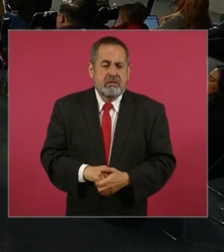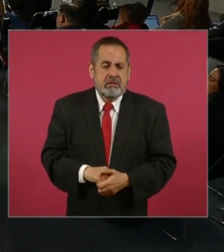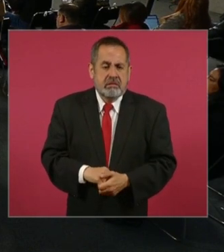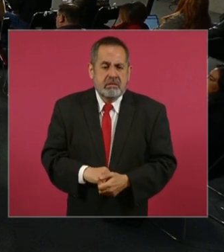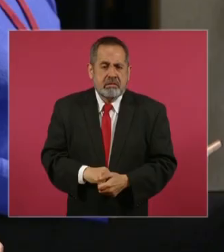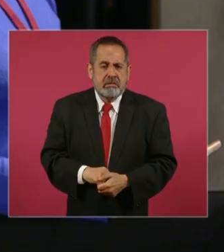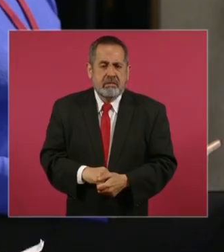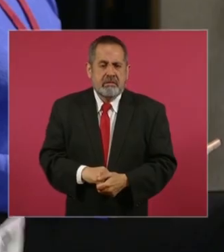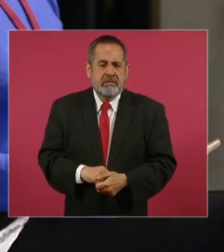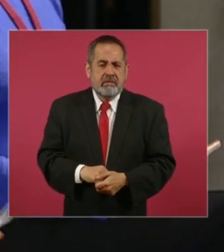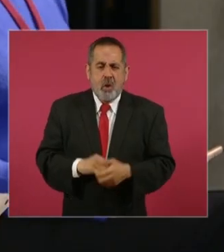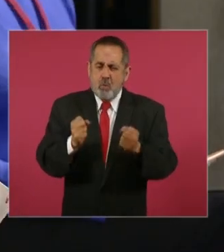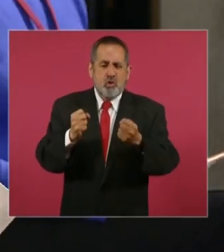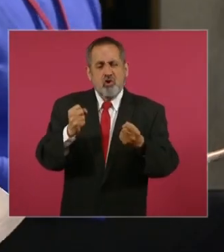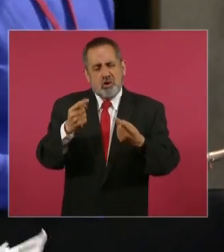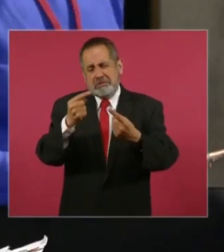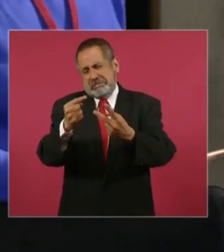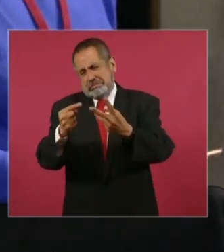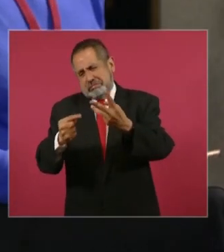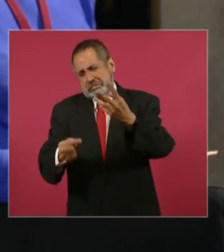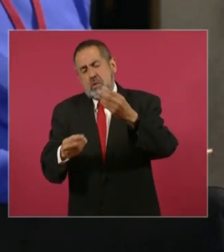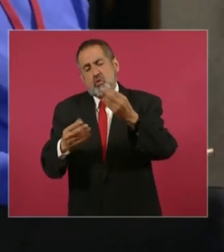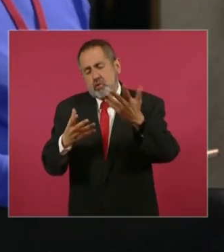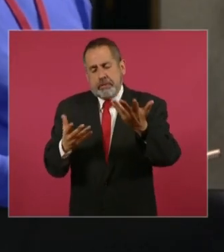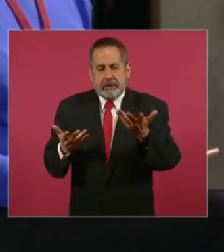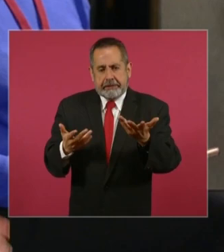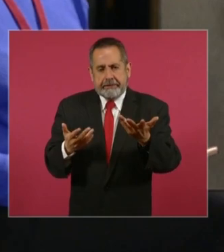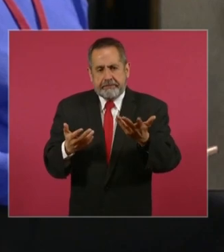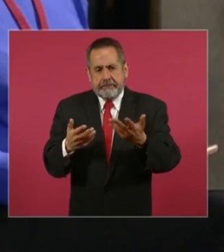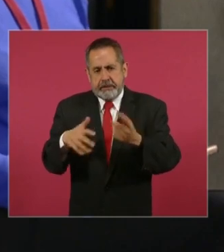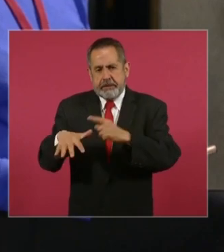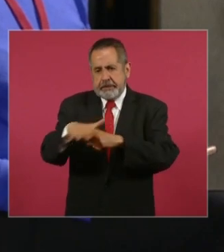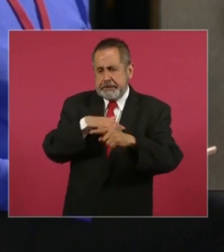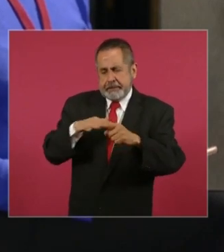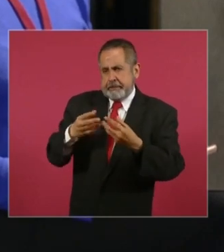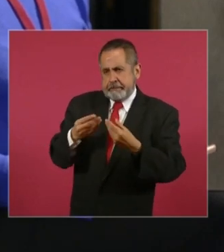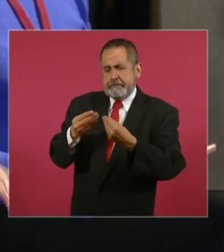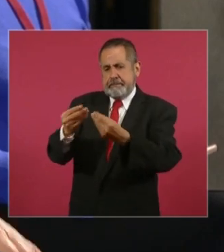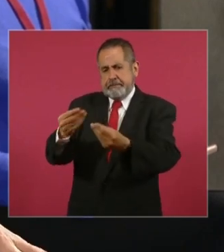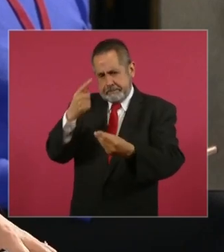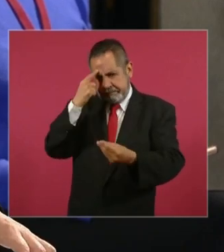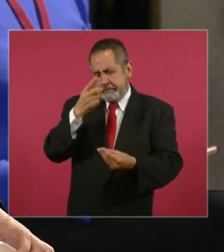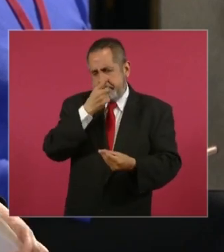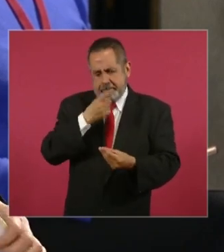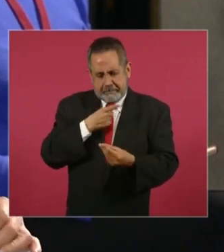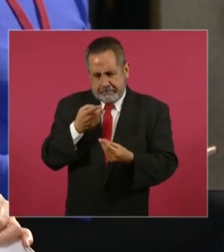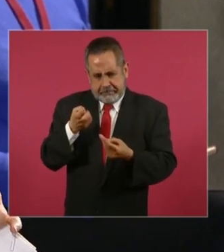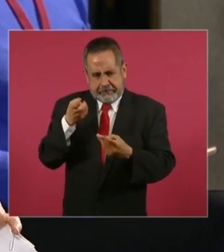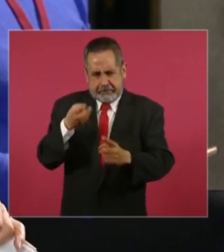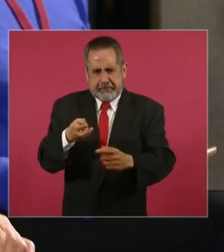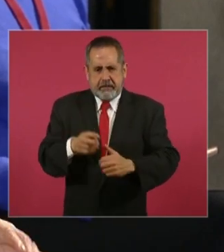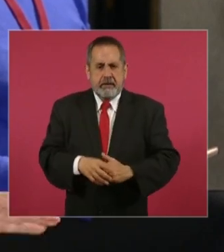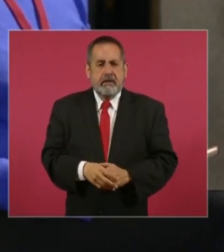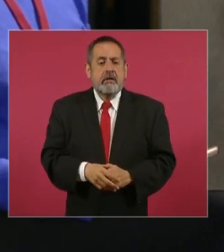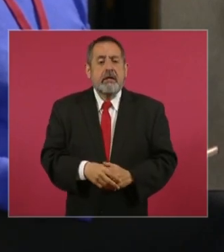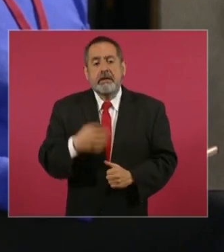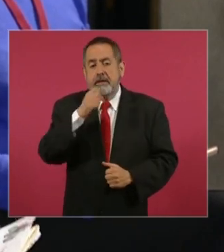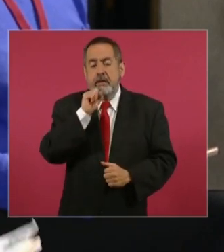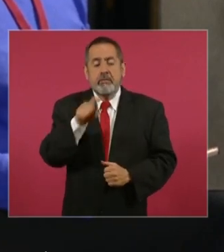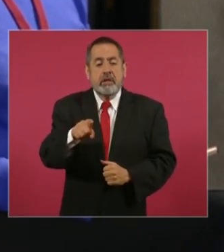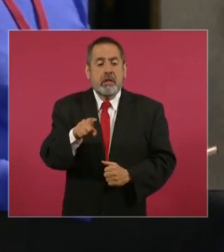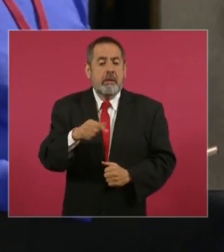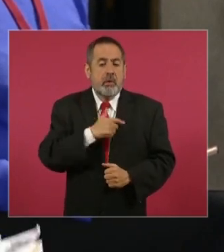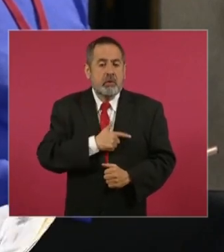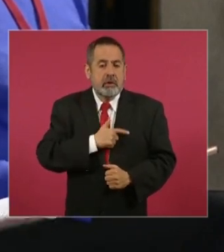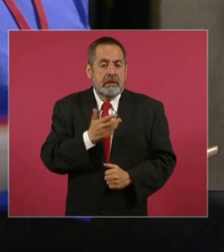Y son más casos, presidente, pero bueno, con lo del medio ambiente, con lo que usted está diciendo. Y también